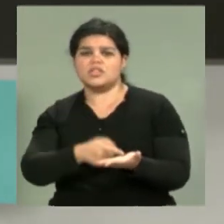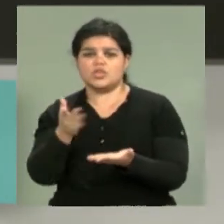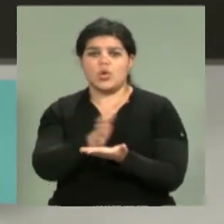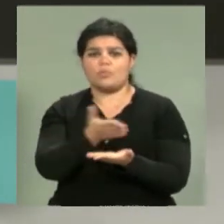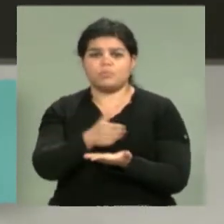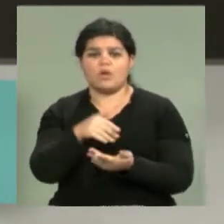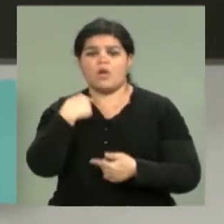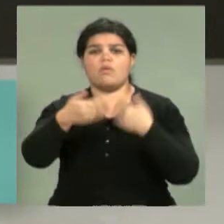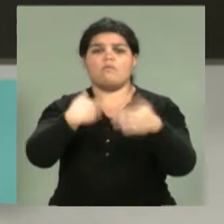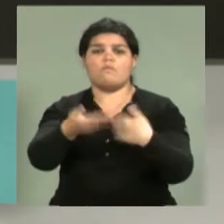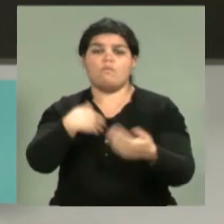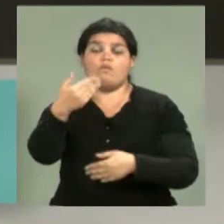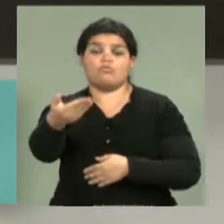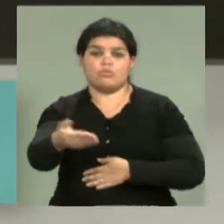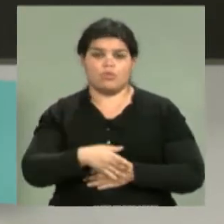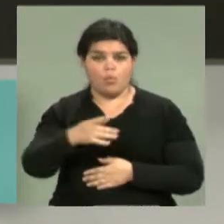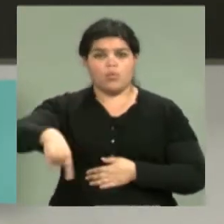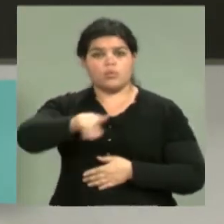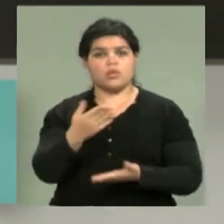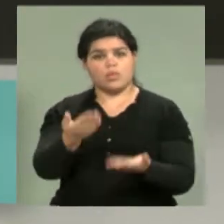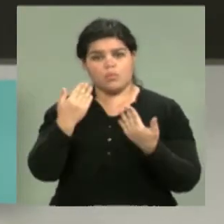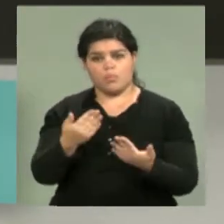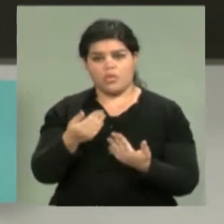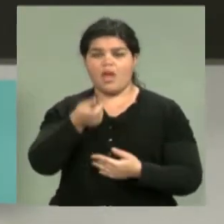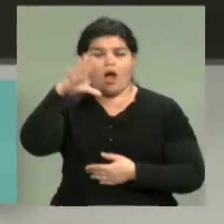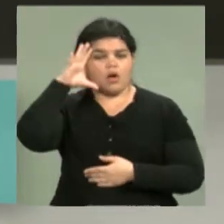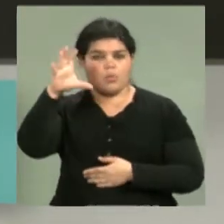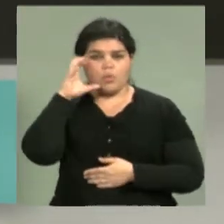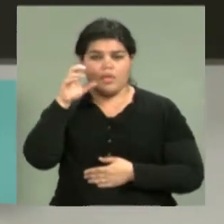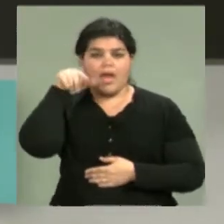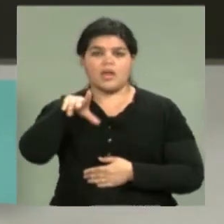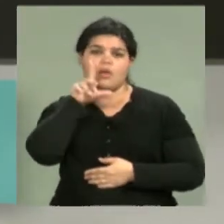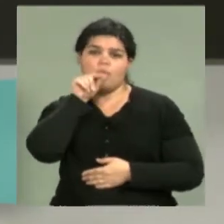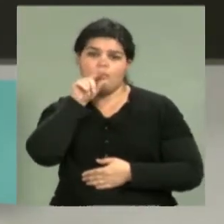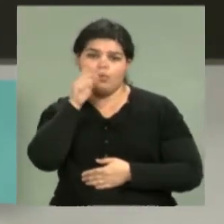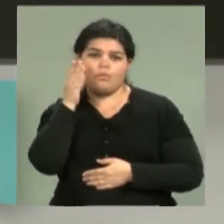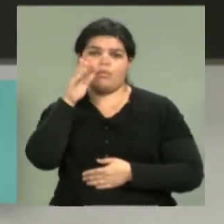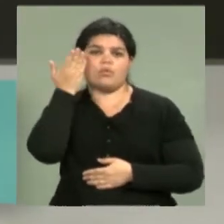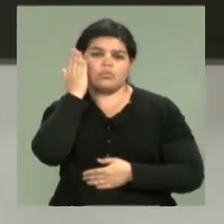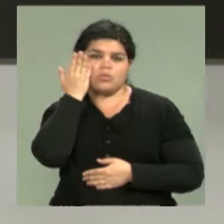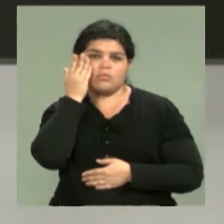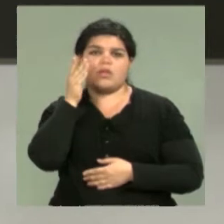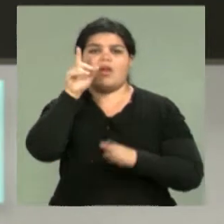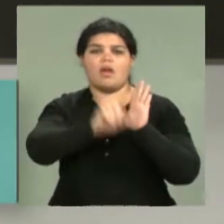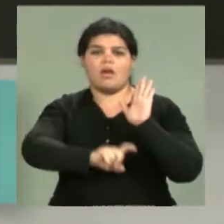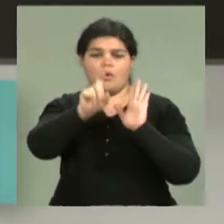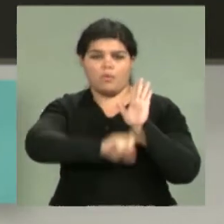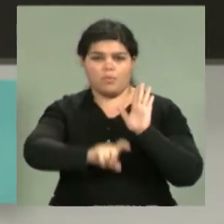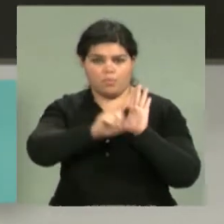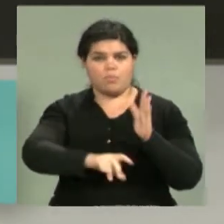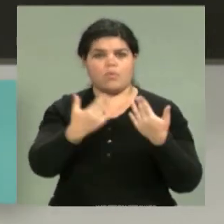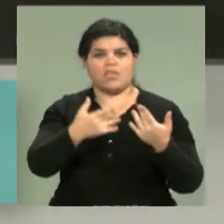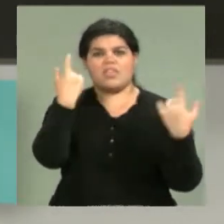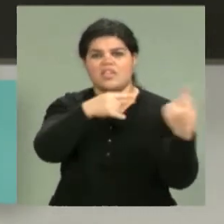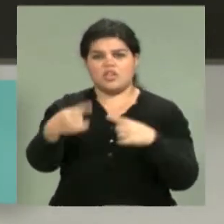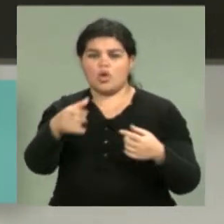adelante. Ustedes pueden participar, recuerden que pueden hacerlo a través de las redes sociales. Estamos en Facebook y en Instagram como Distintos